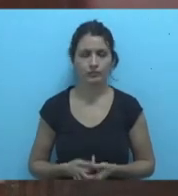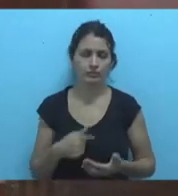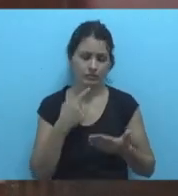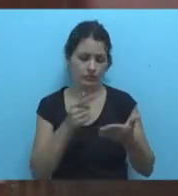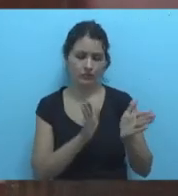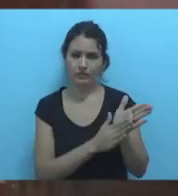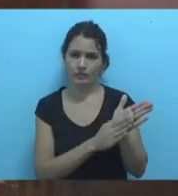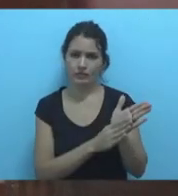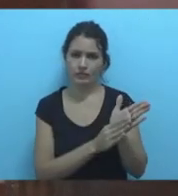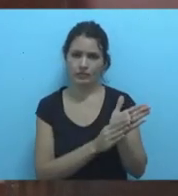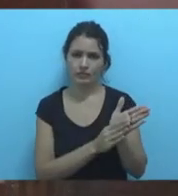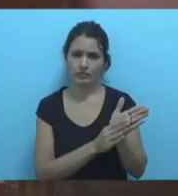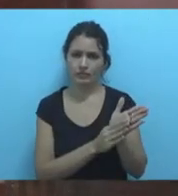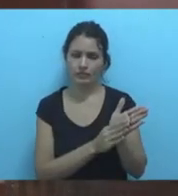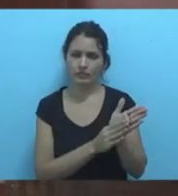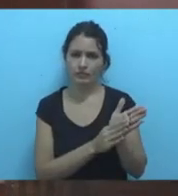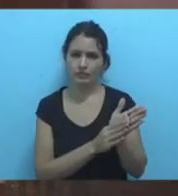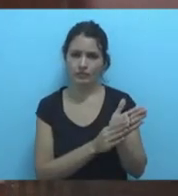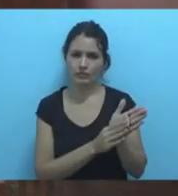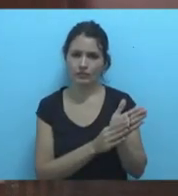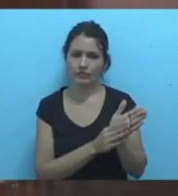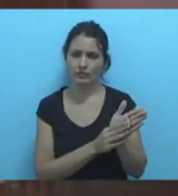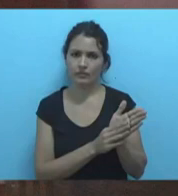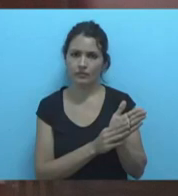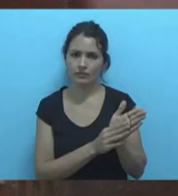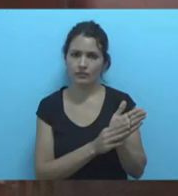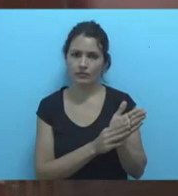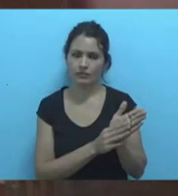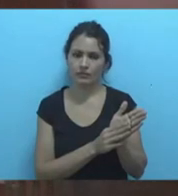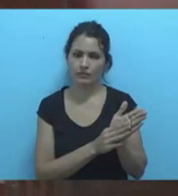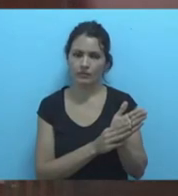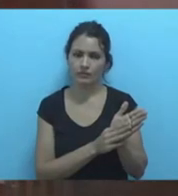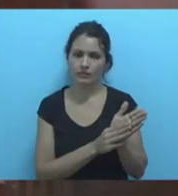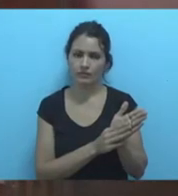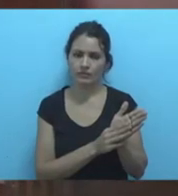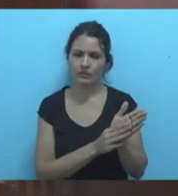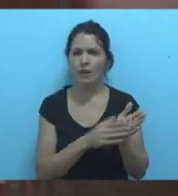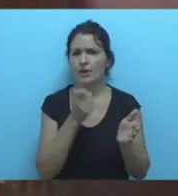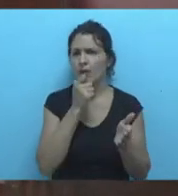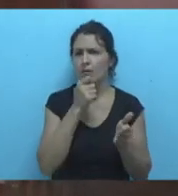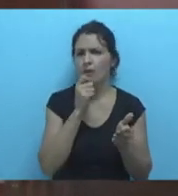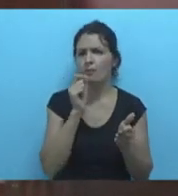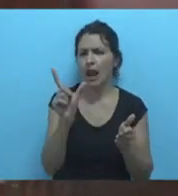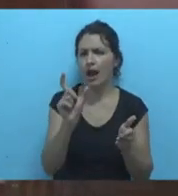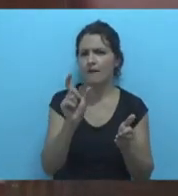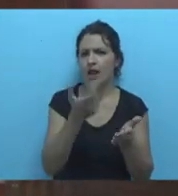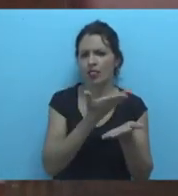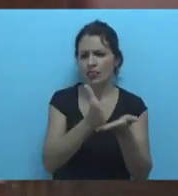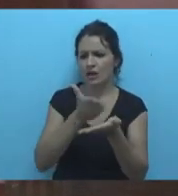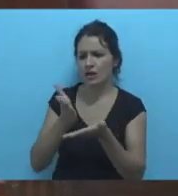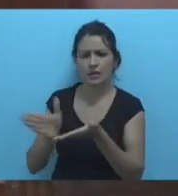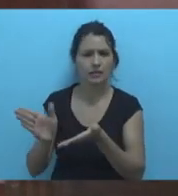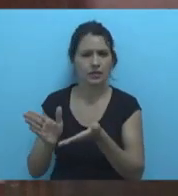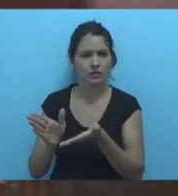digamos, ¿no? Fíjese cómo habrá estado distorsionada la palabra discriminación, que el último año de la gestión